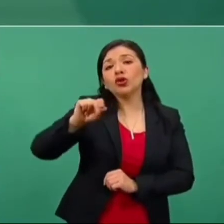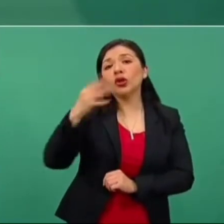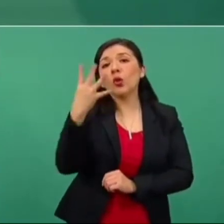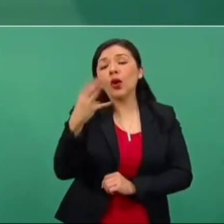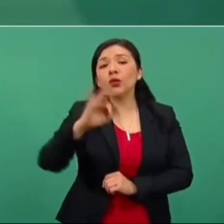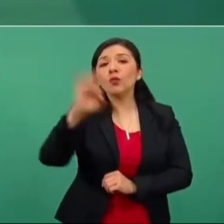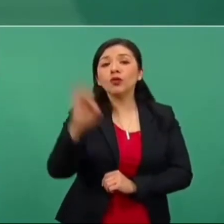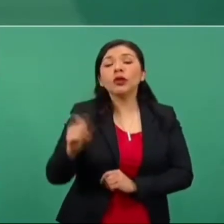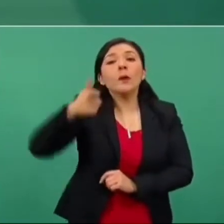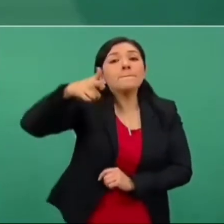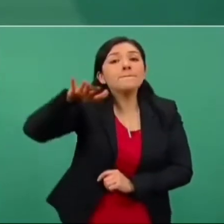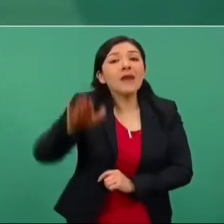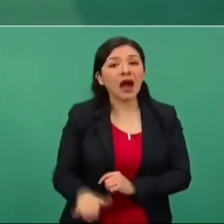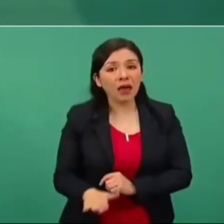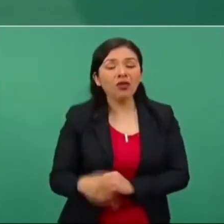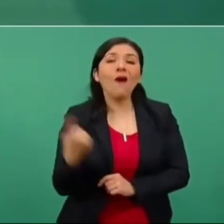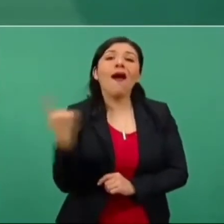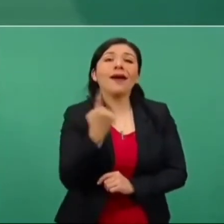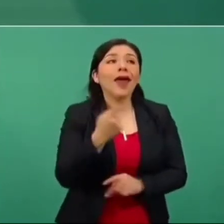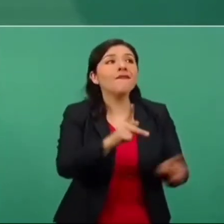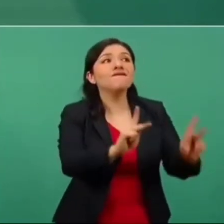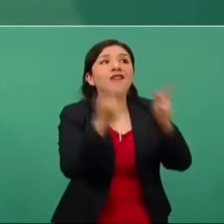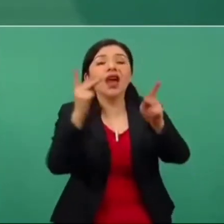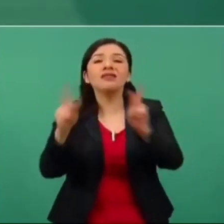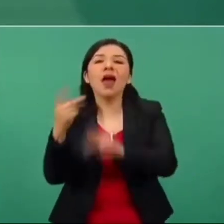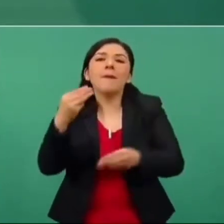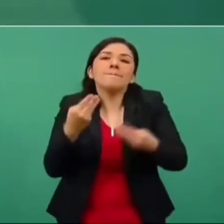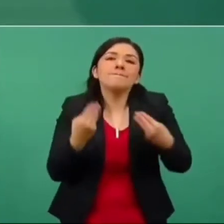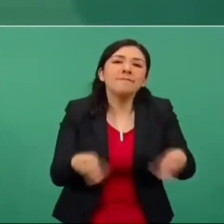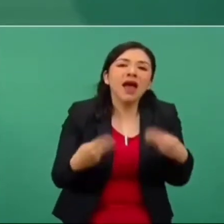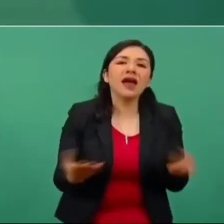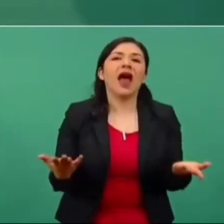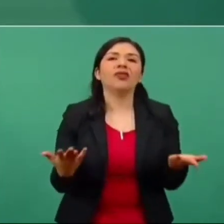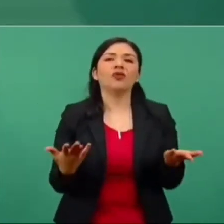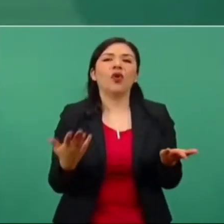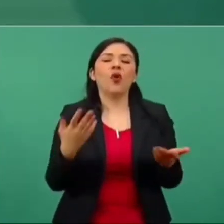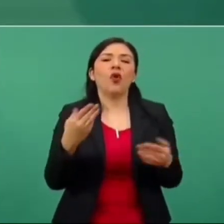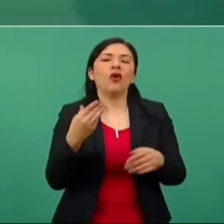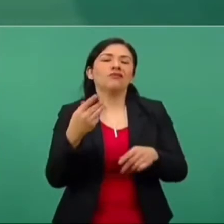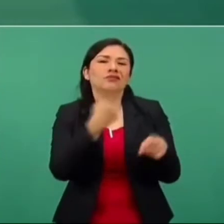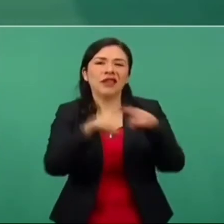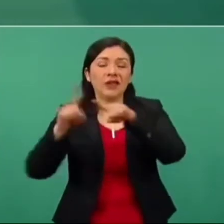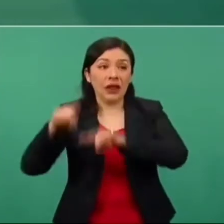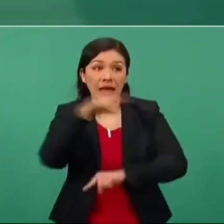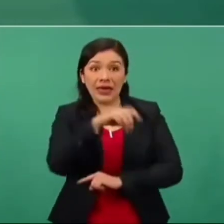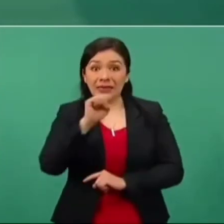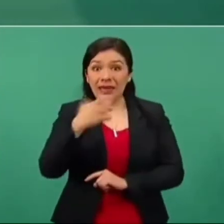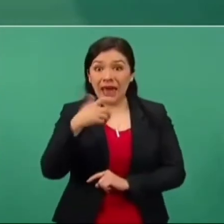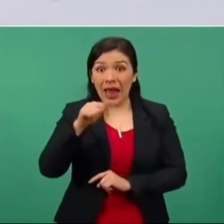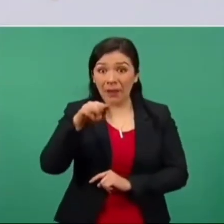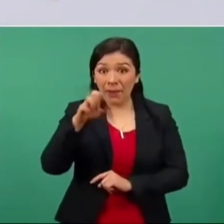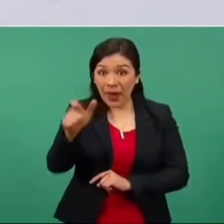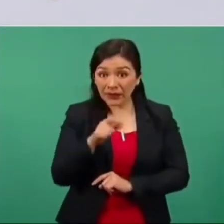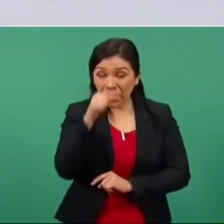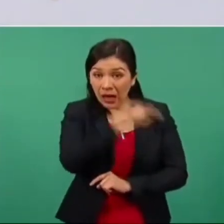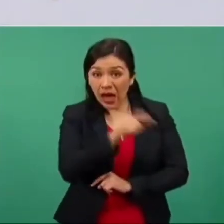cuatro por ciento más barato que los precios de centrales de abastos. Segalmex no es un